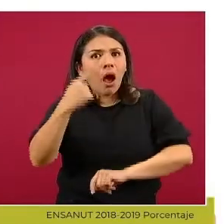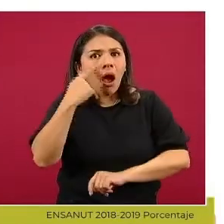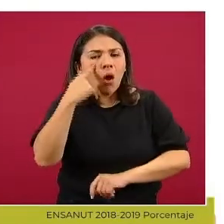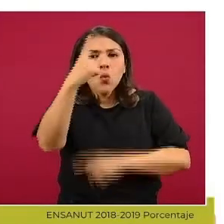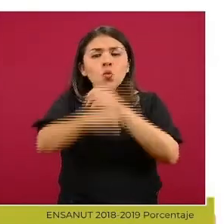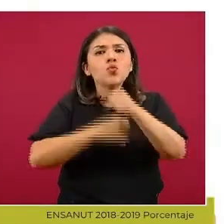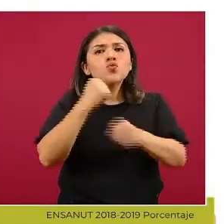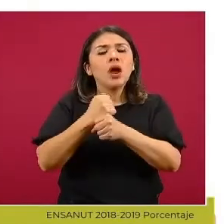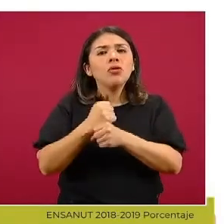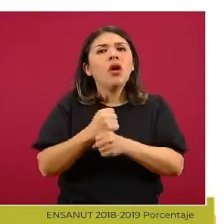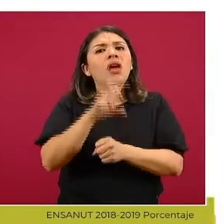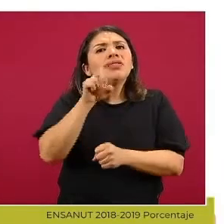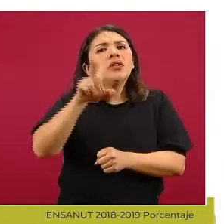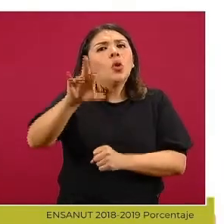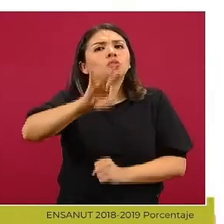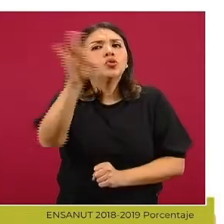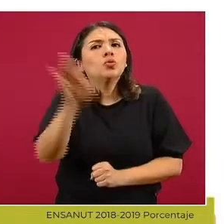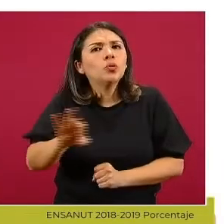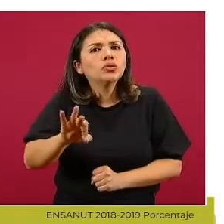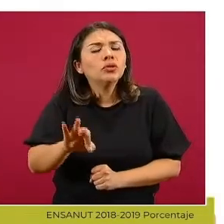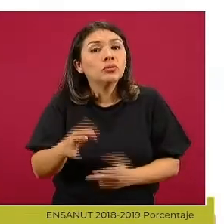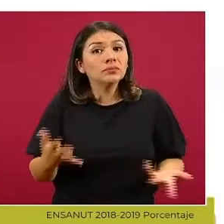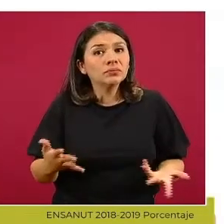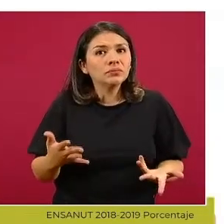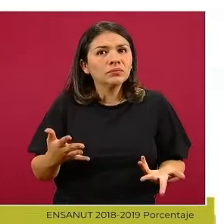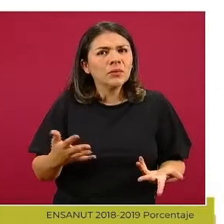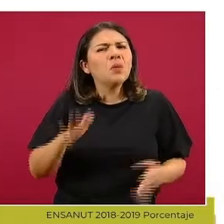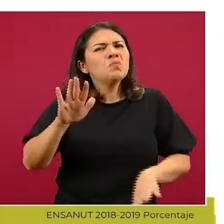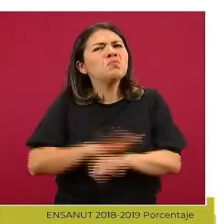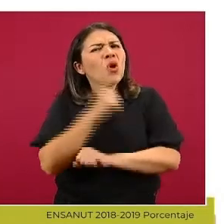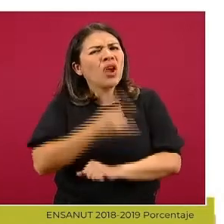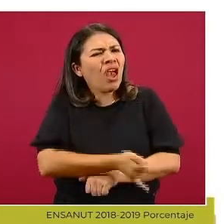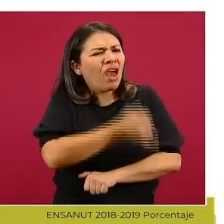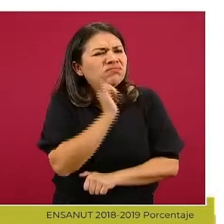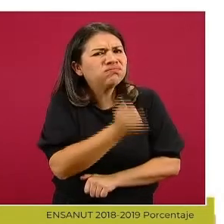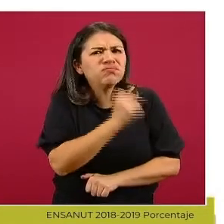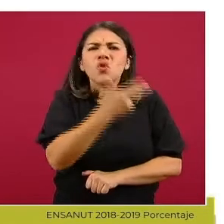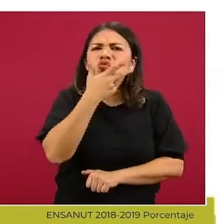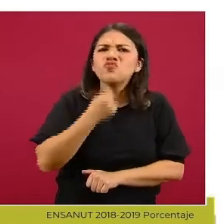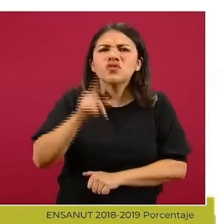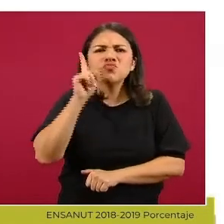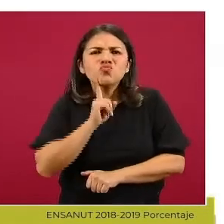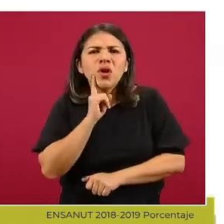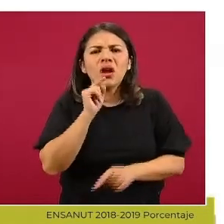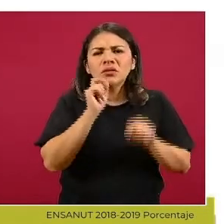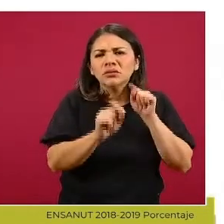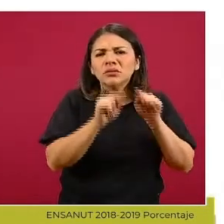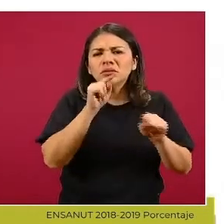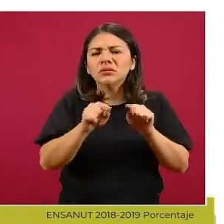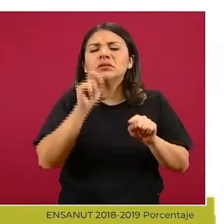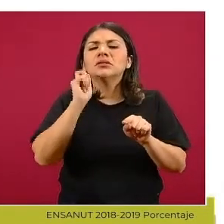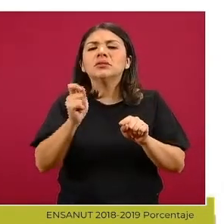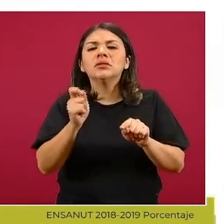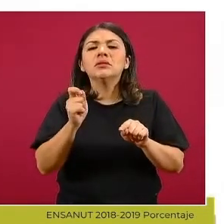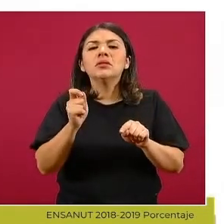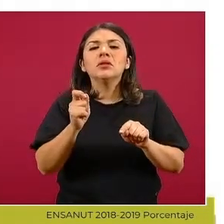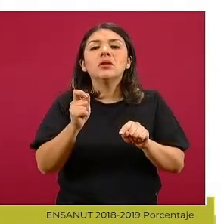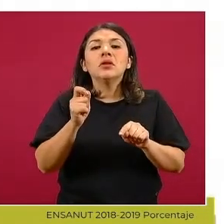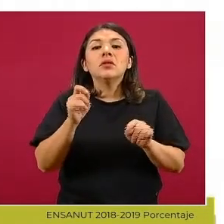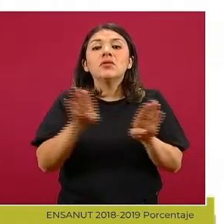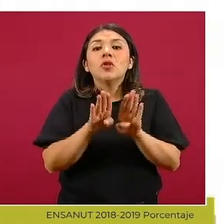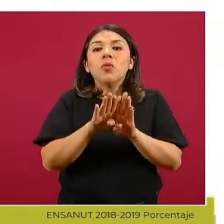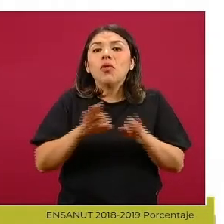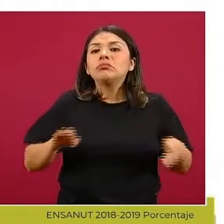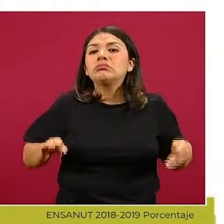consumo de 38%. Y una razón de consumo hombre-mujer de 0.74, se está